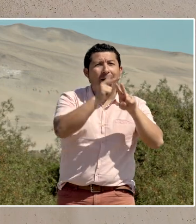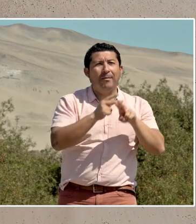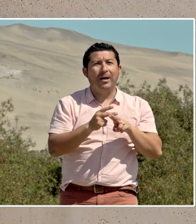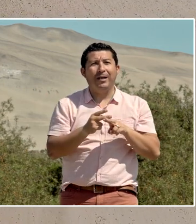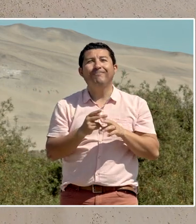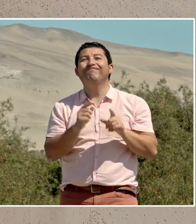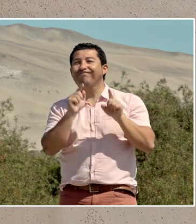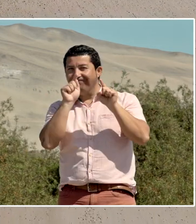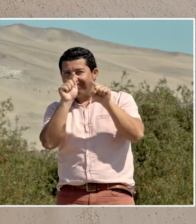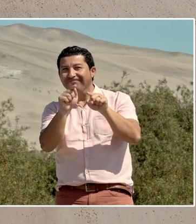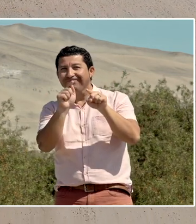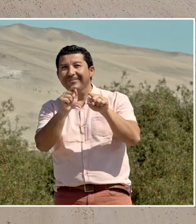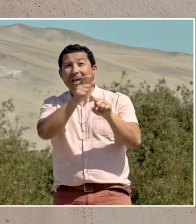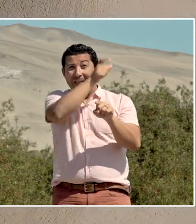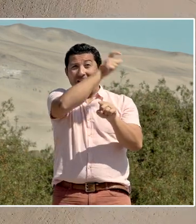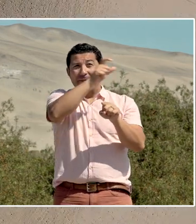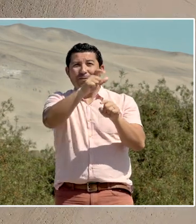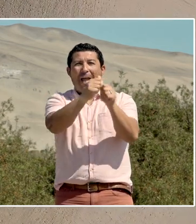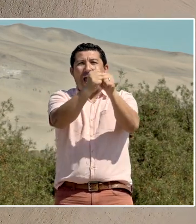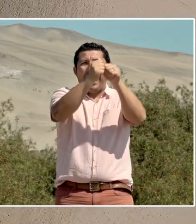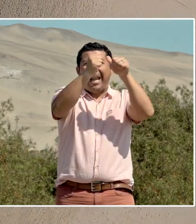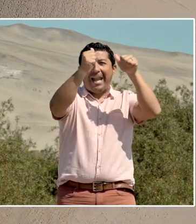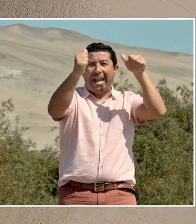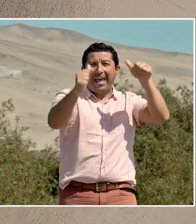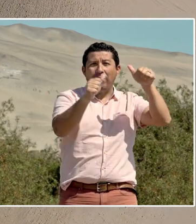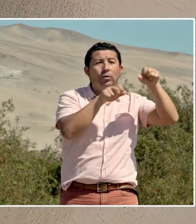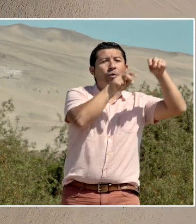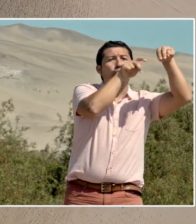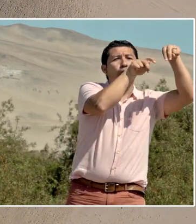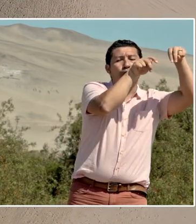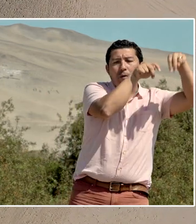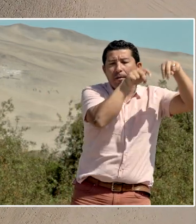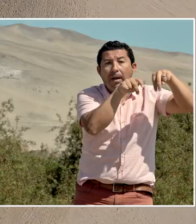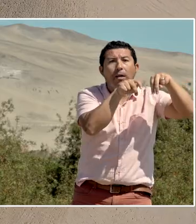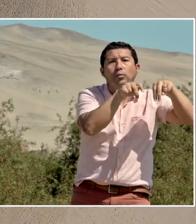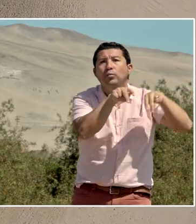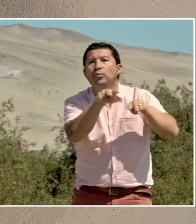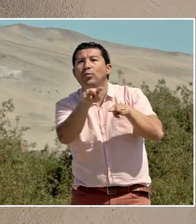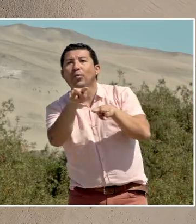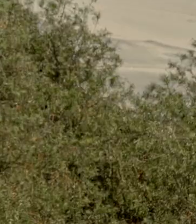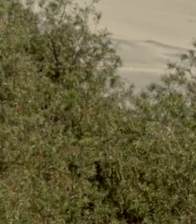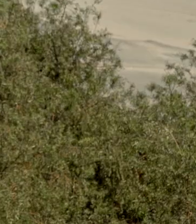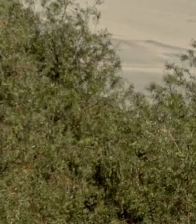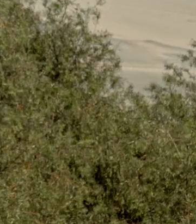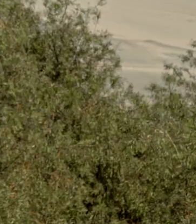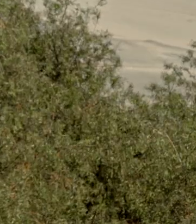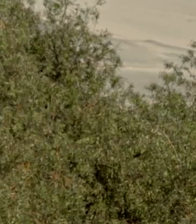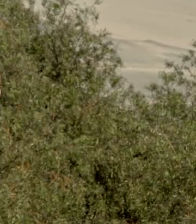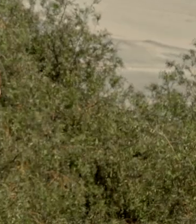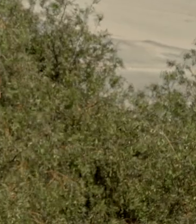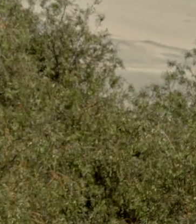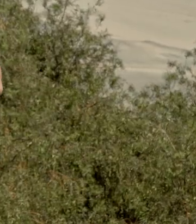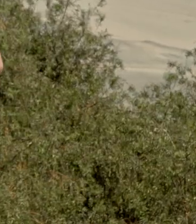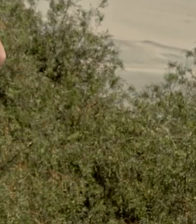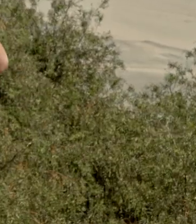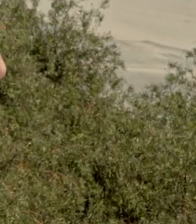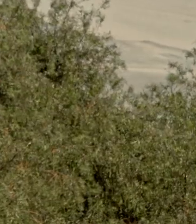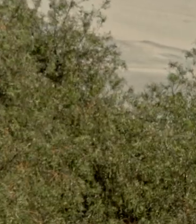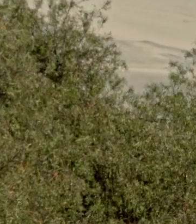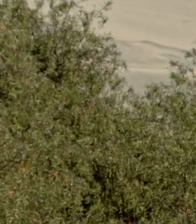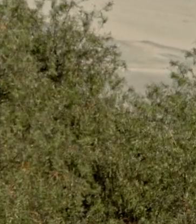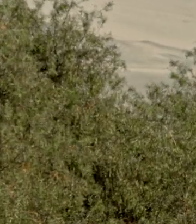con la intención de ser observados desde largas distancias por su orientación también nos hace imaginar